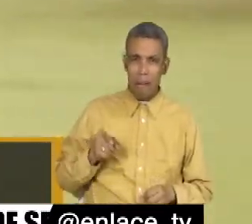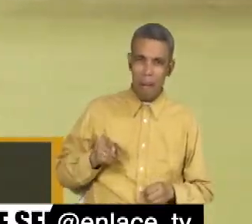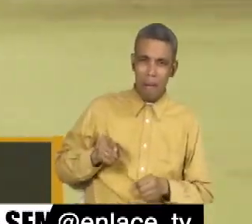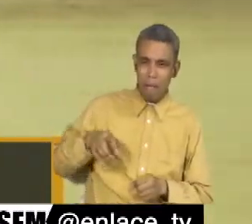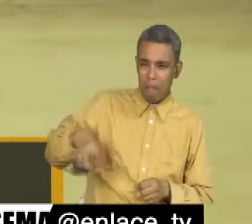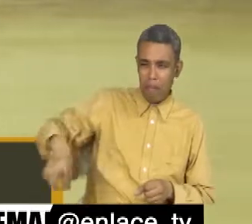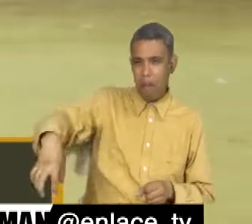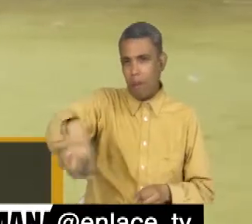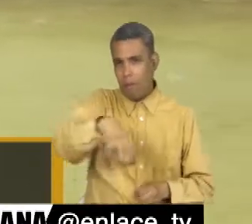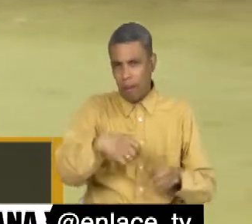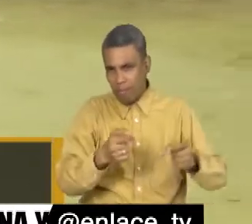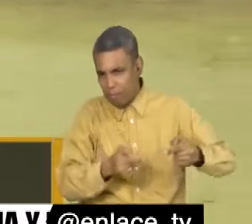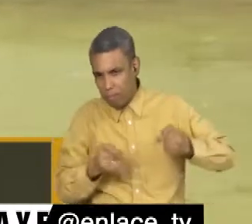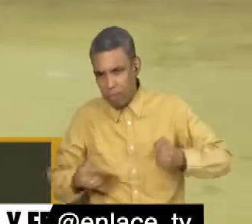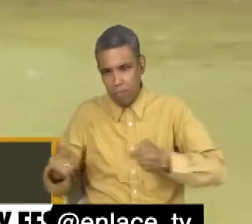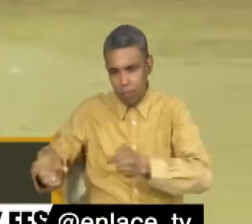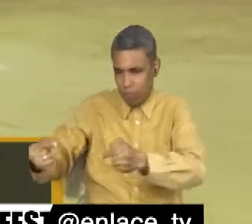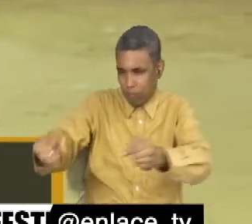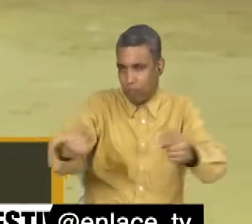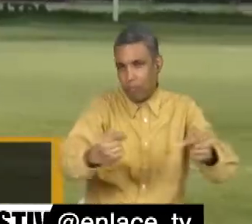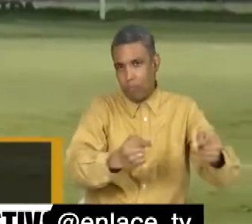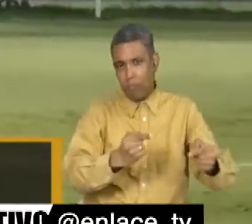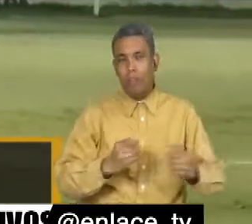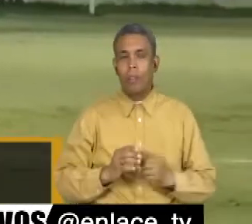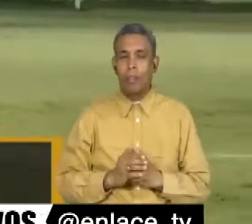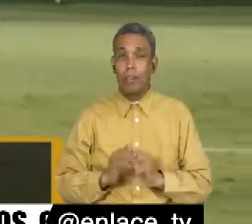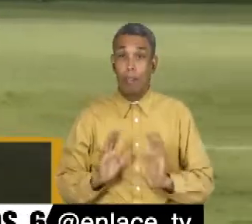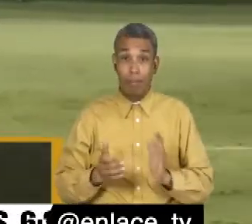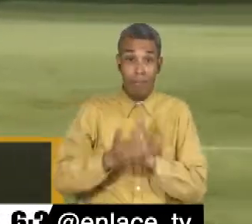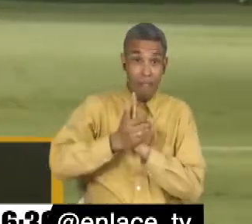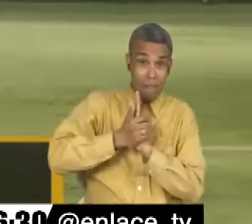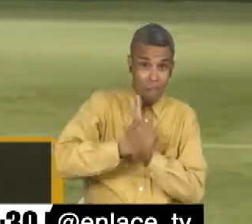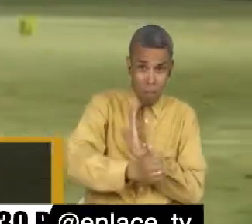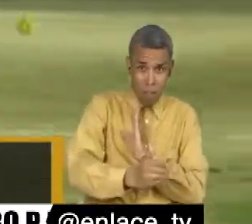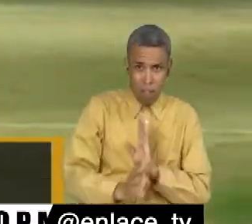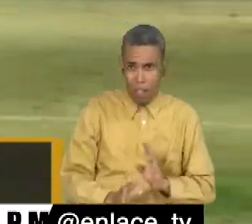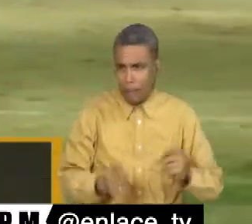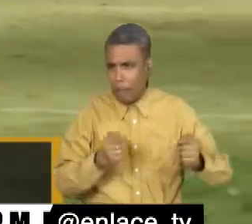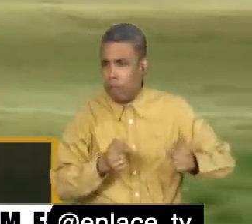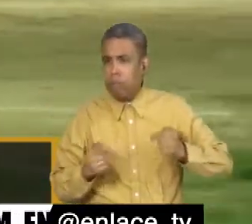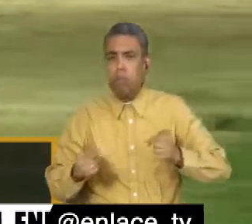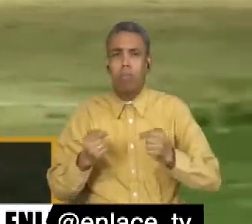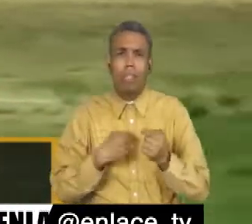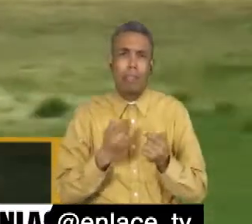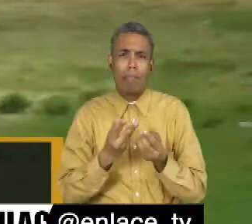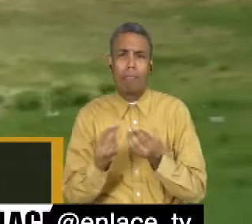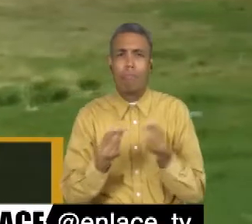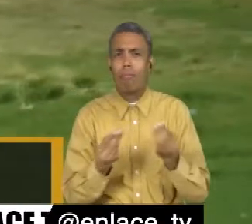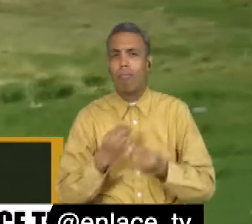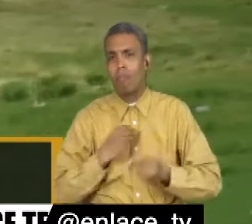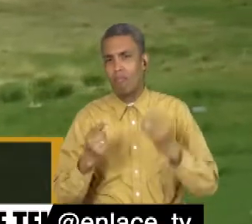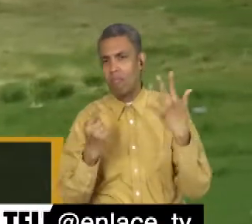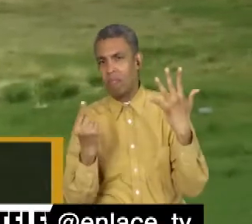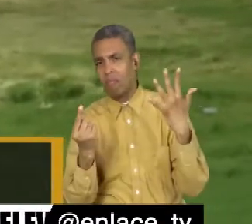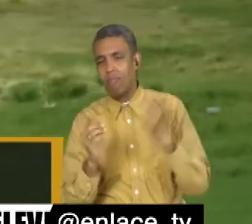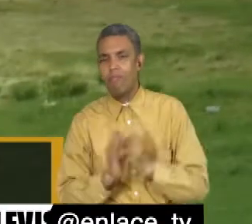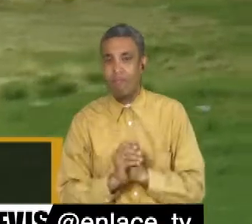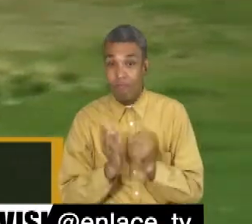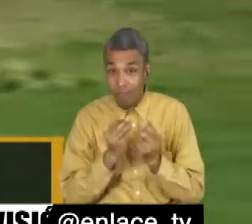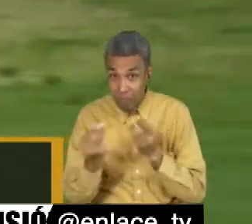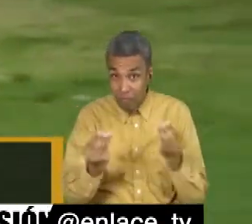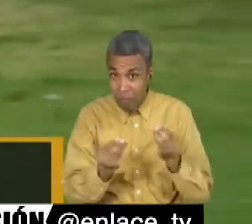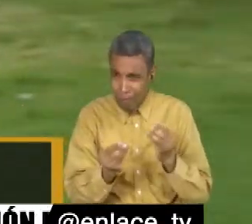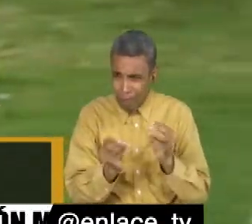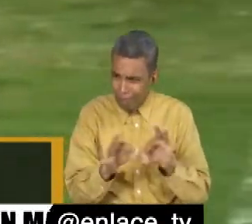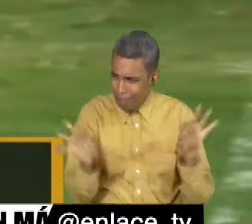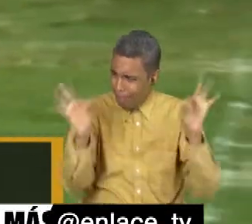parte competitiva ha sido muy buena porque pues al final salieron solamente 6 equipos, se armó un hexagonal, pero 6 equipos muy